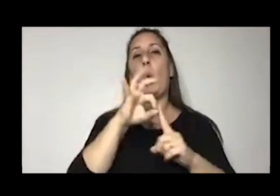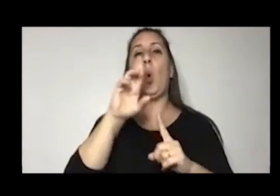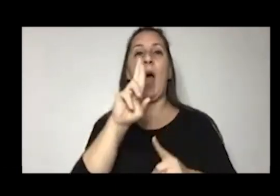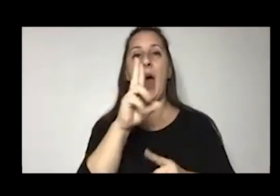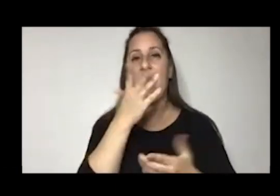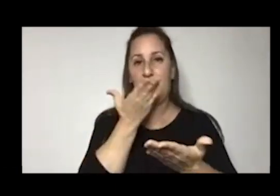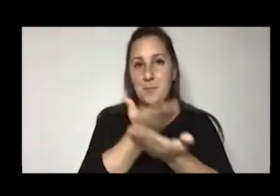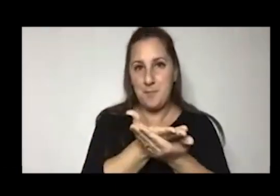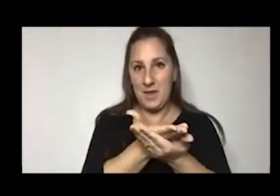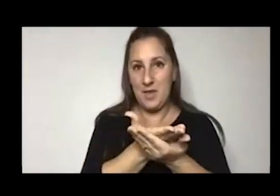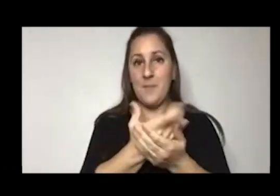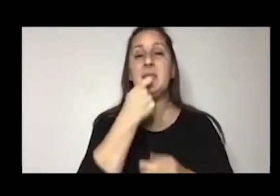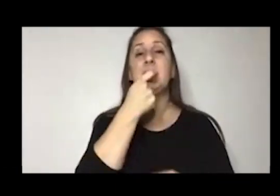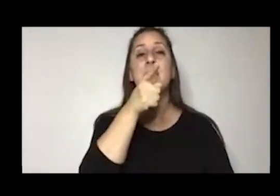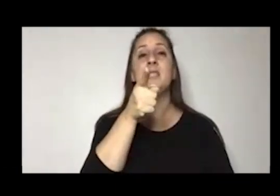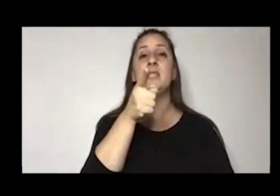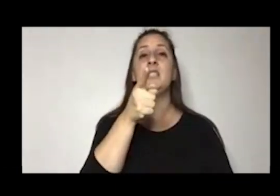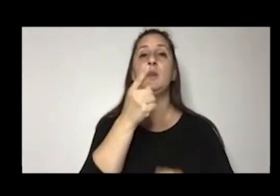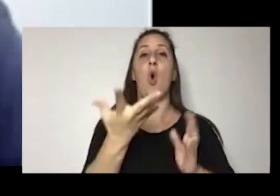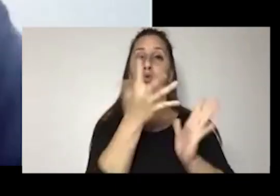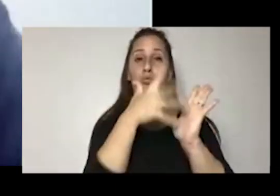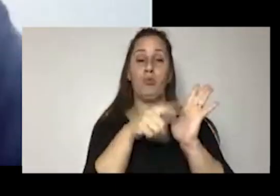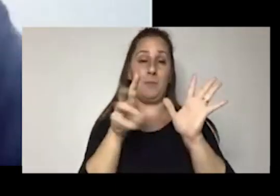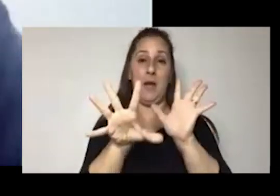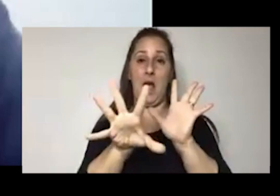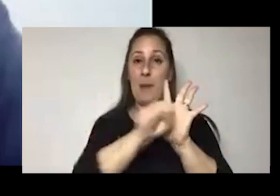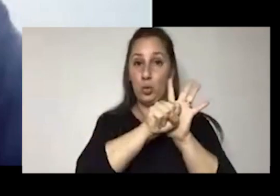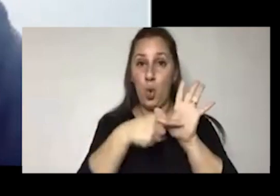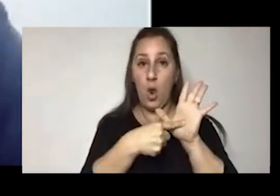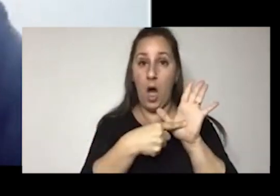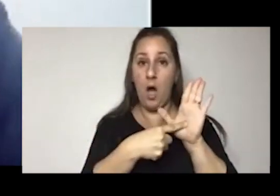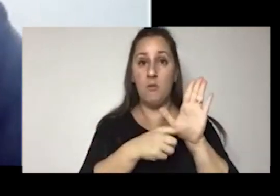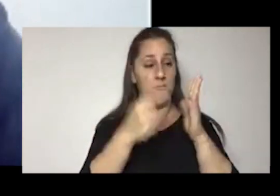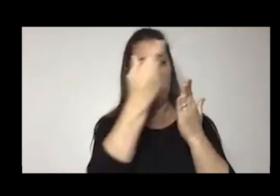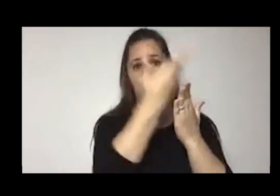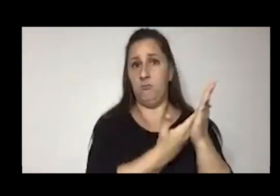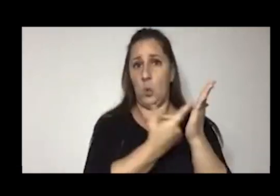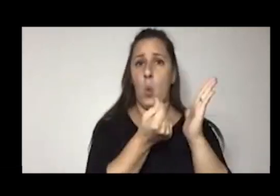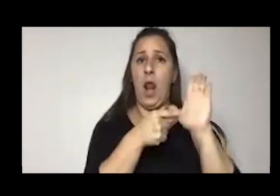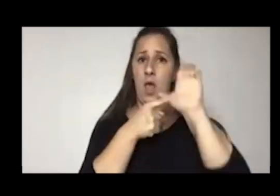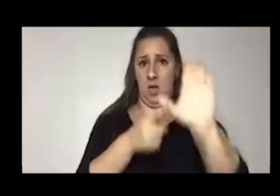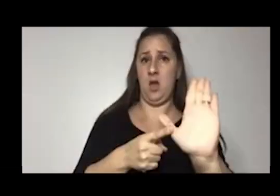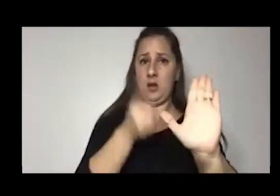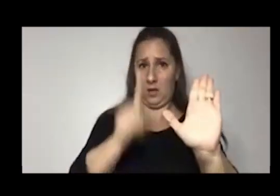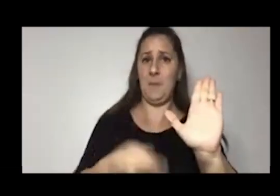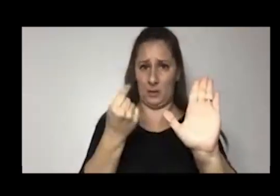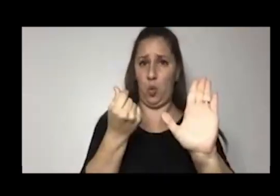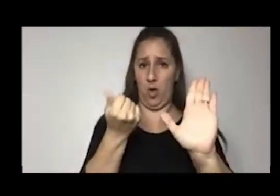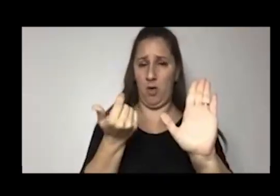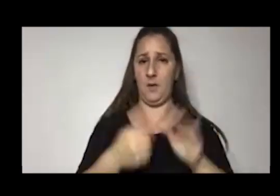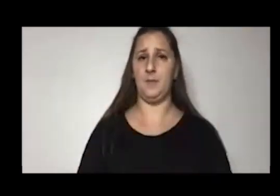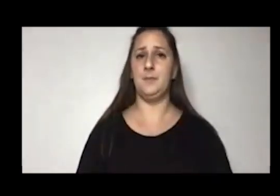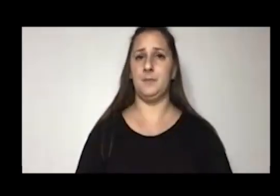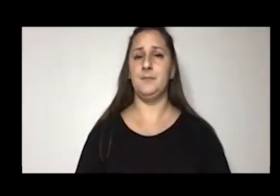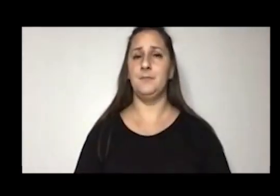vos haces un print de pantalla, ya directamente guardás la imagen y es válida también. Perfecto. Sí, incluso la